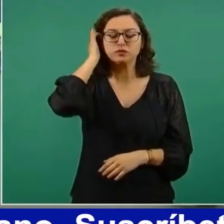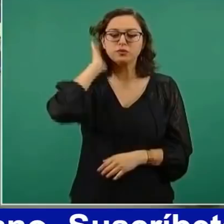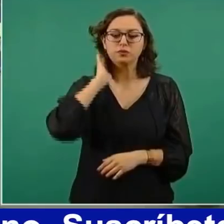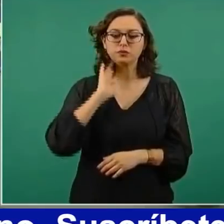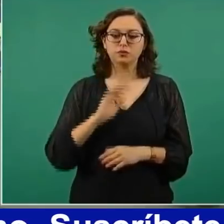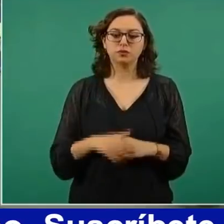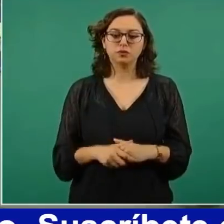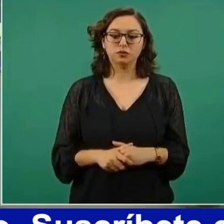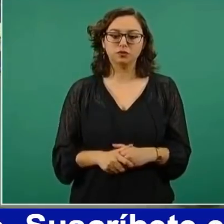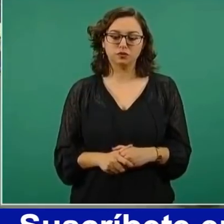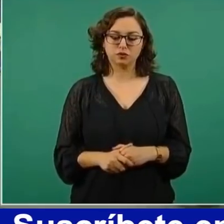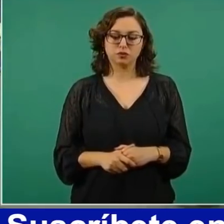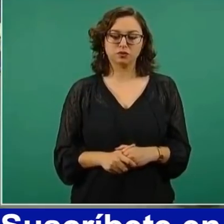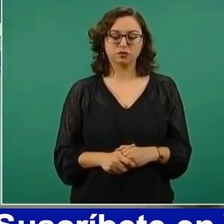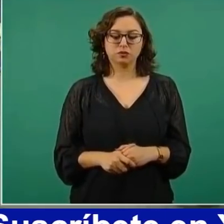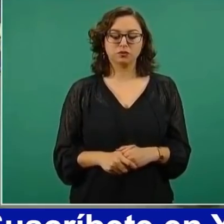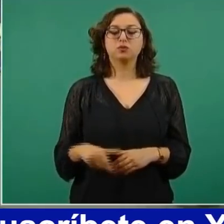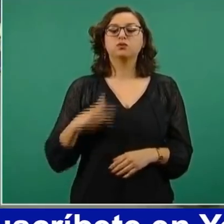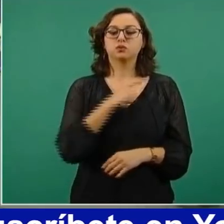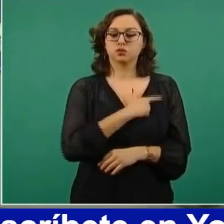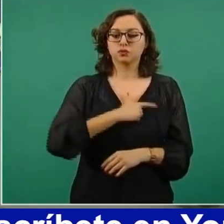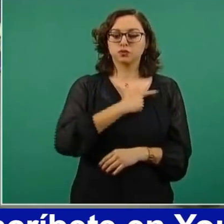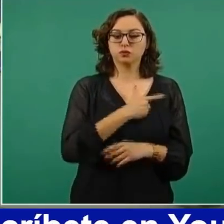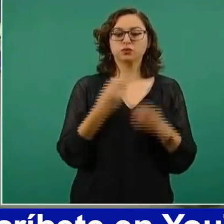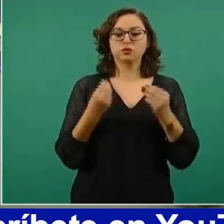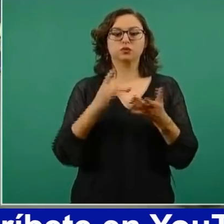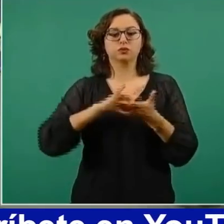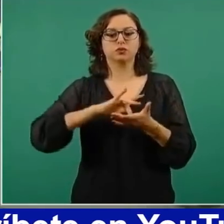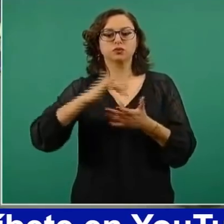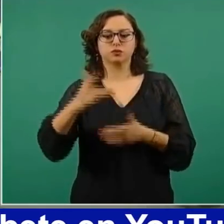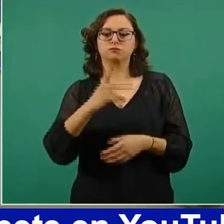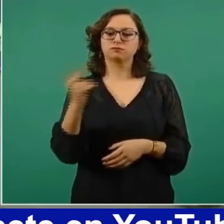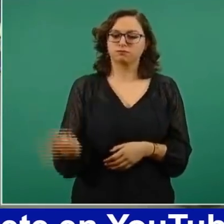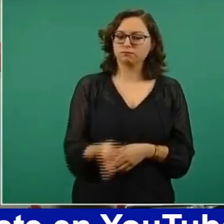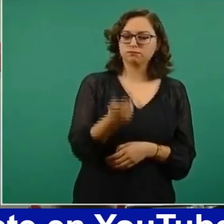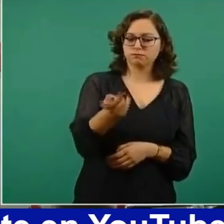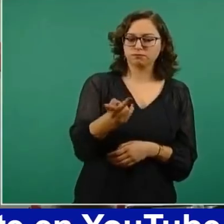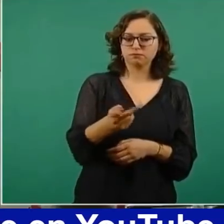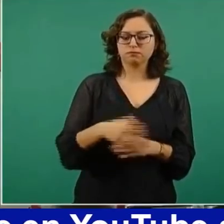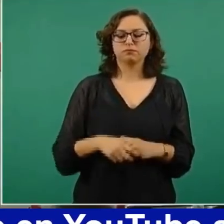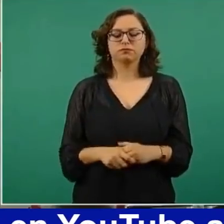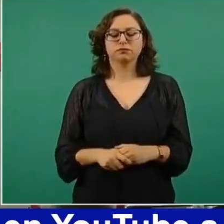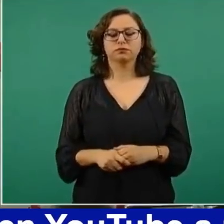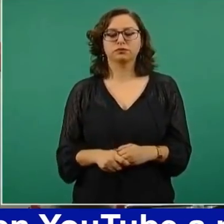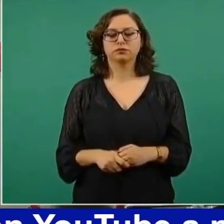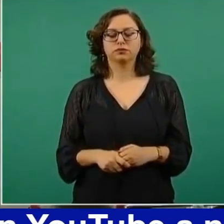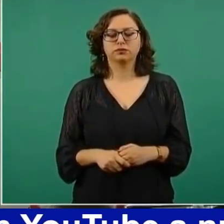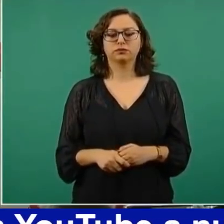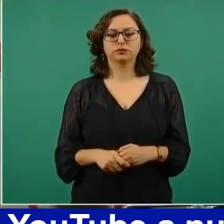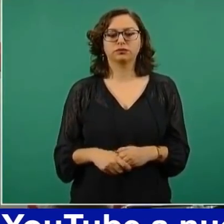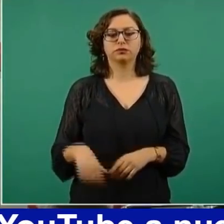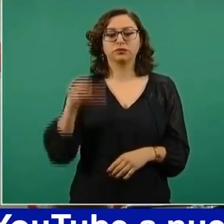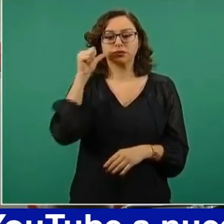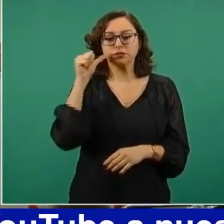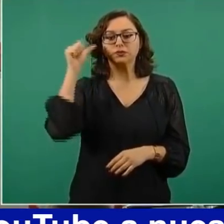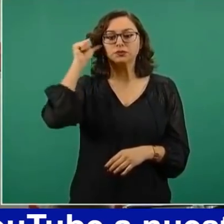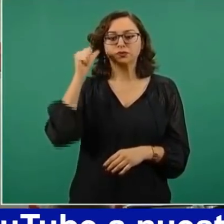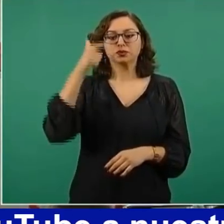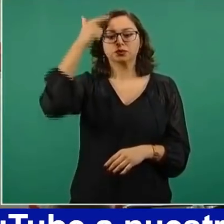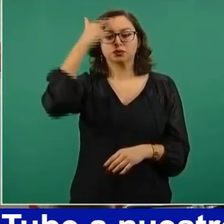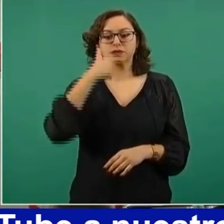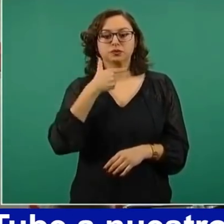Con mucho gusto, gracias por la pregunta, porque efectivamente, como platicábamos ayer por la noche respecto